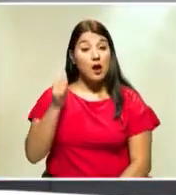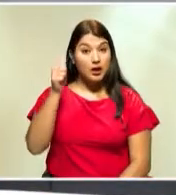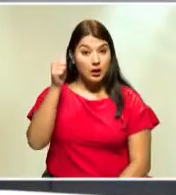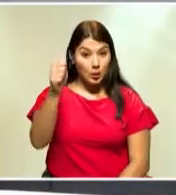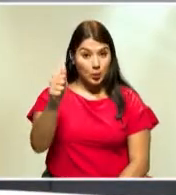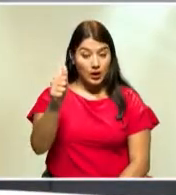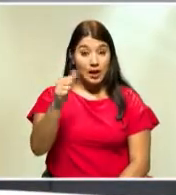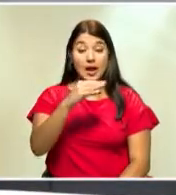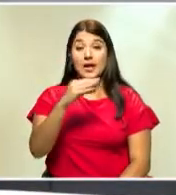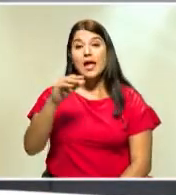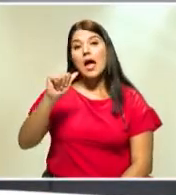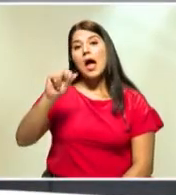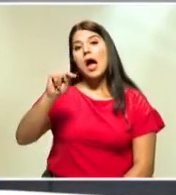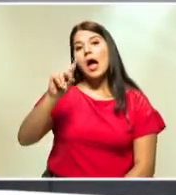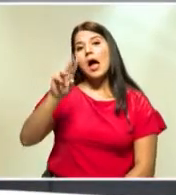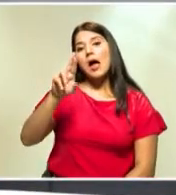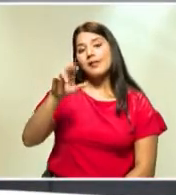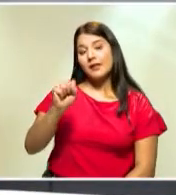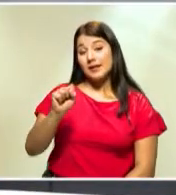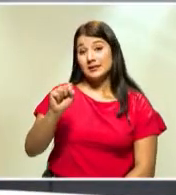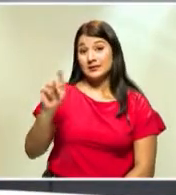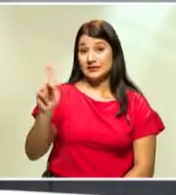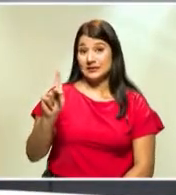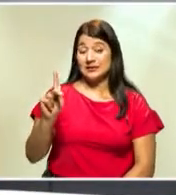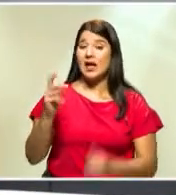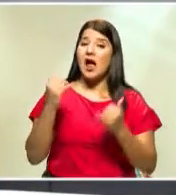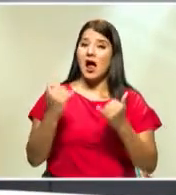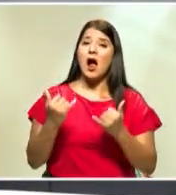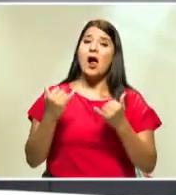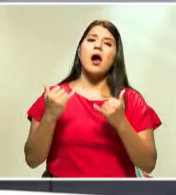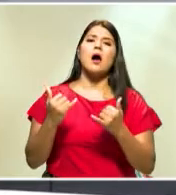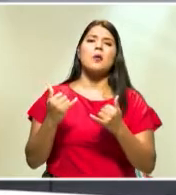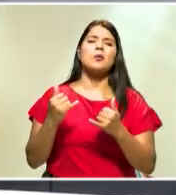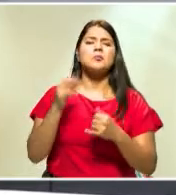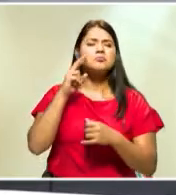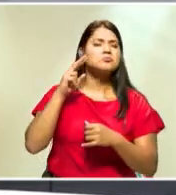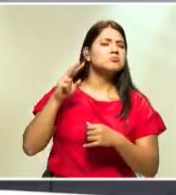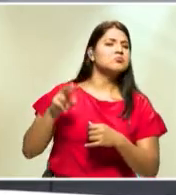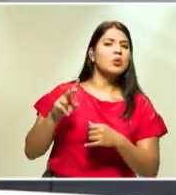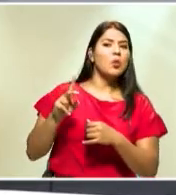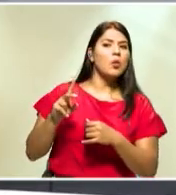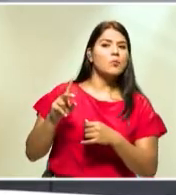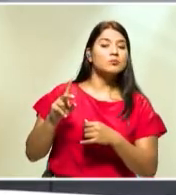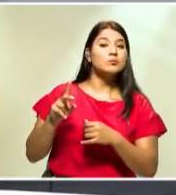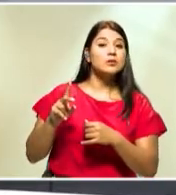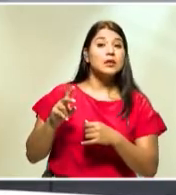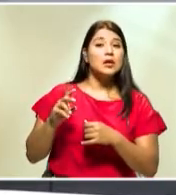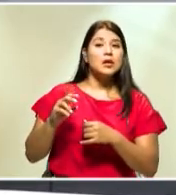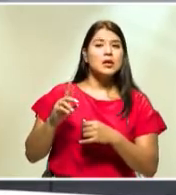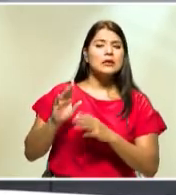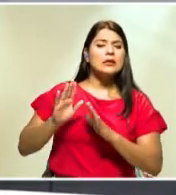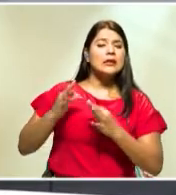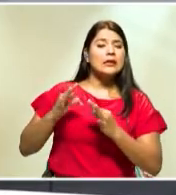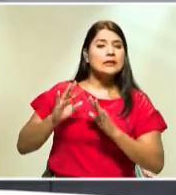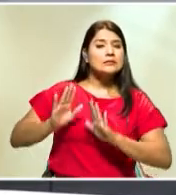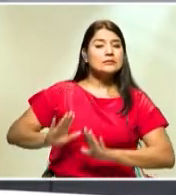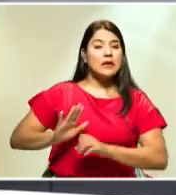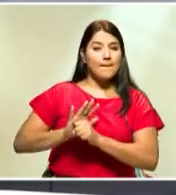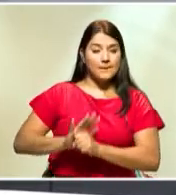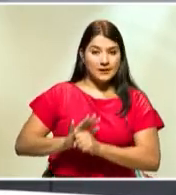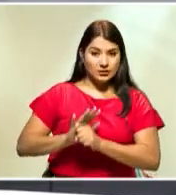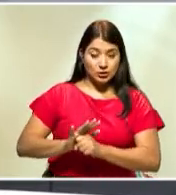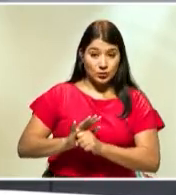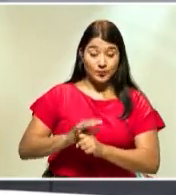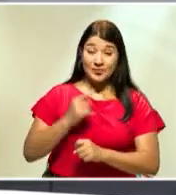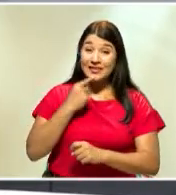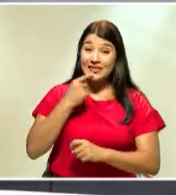Alajuelense y Andrés Carevique han restado importancia y presión de tratar de estar en la punta del torneo. Apunta